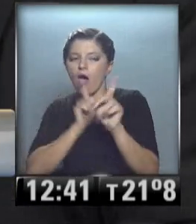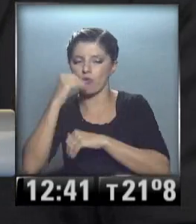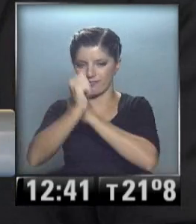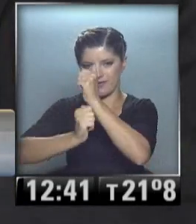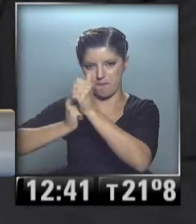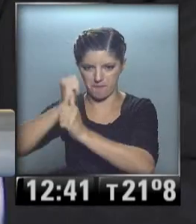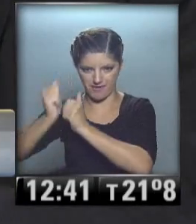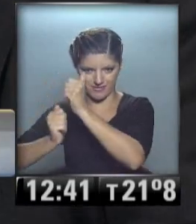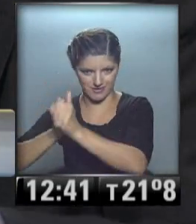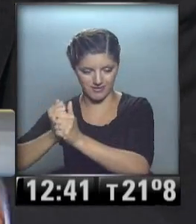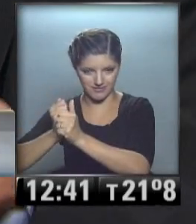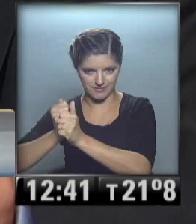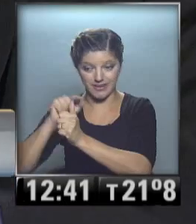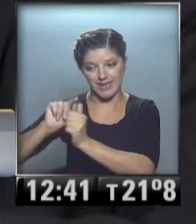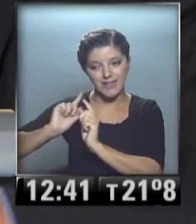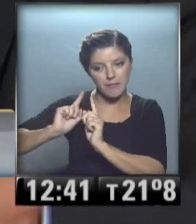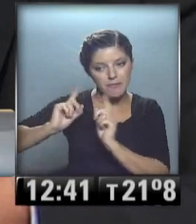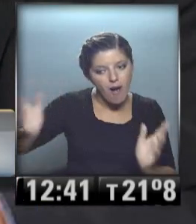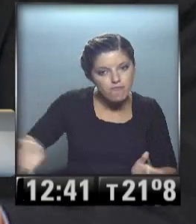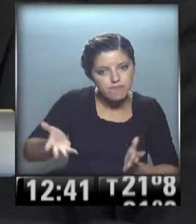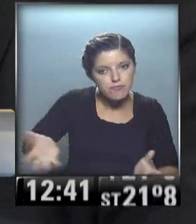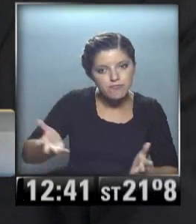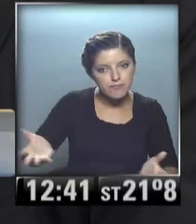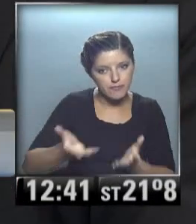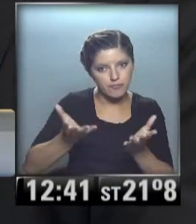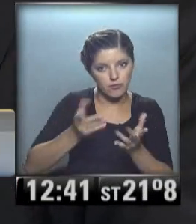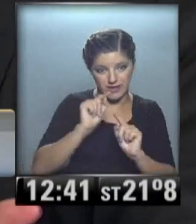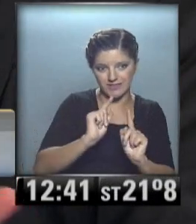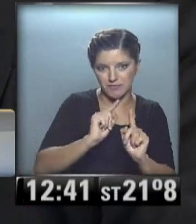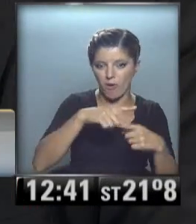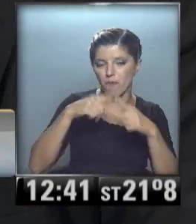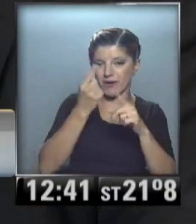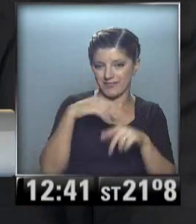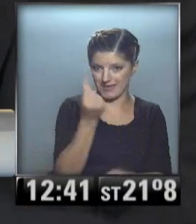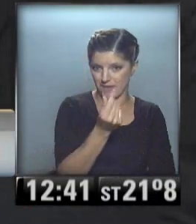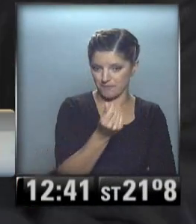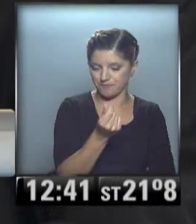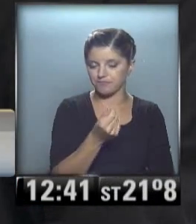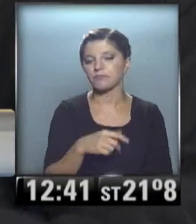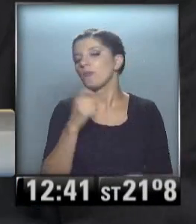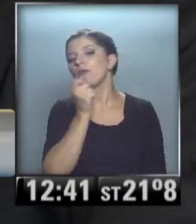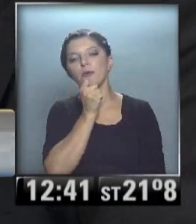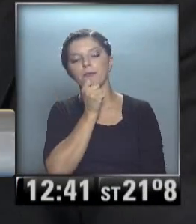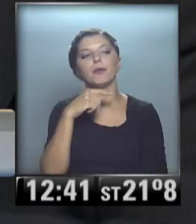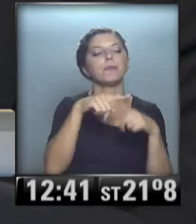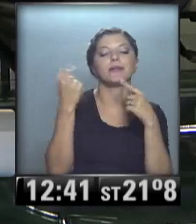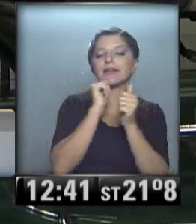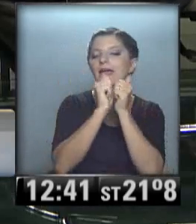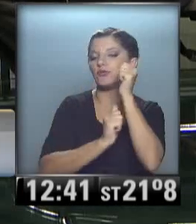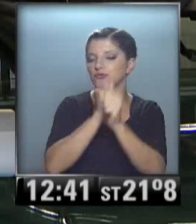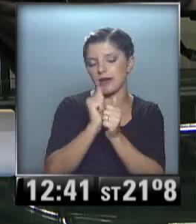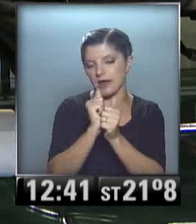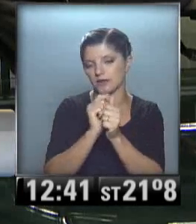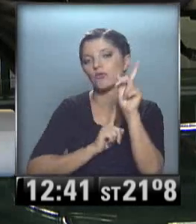son las impulsoras o el motor o la locomotora de esa política, como han sido las políticas industriales del keynesianismo y